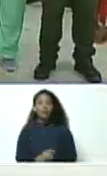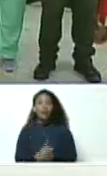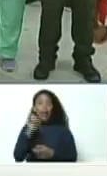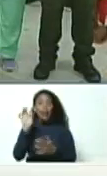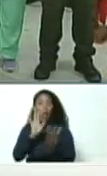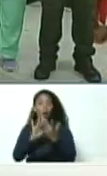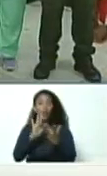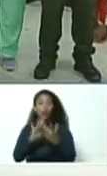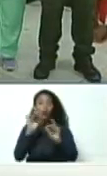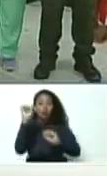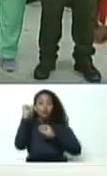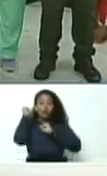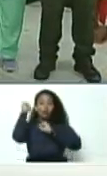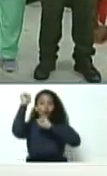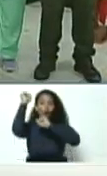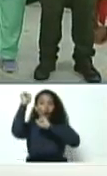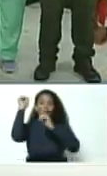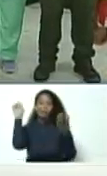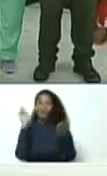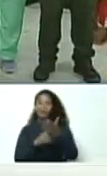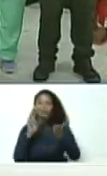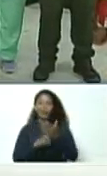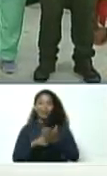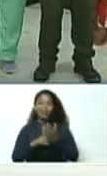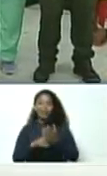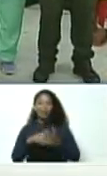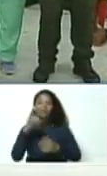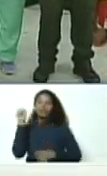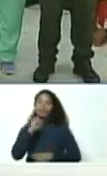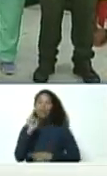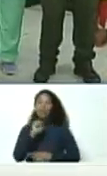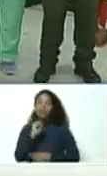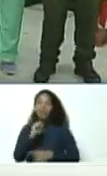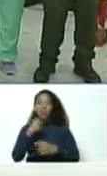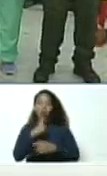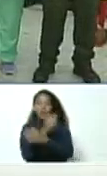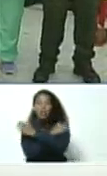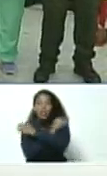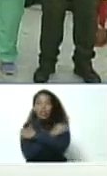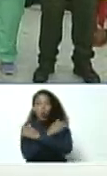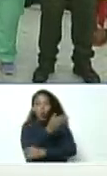pase heroico. De verdad que sí. Lo felicito.